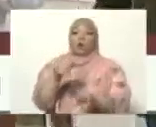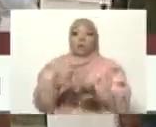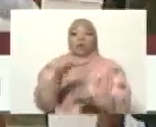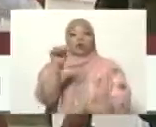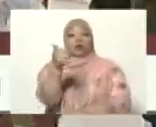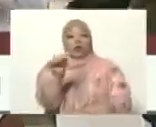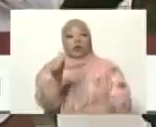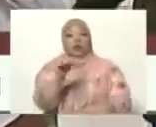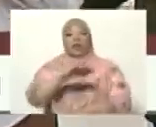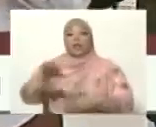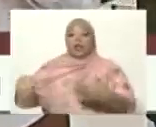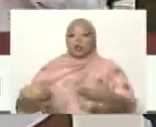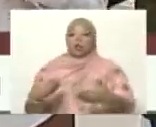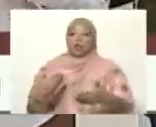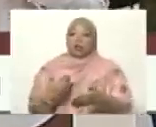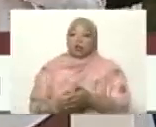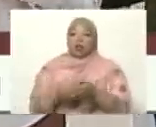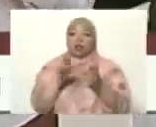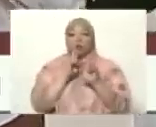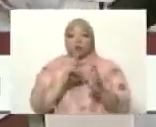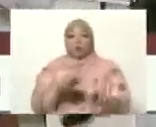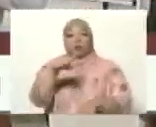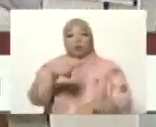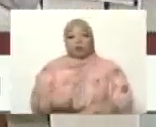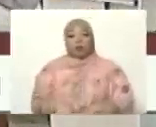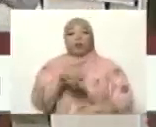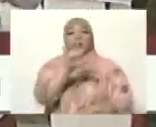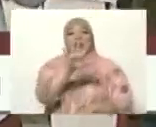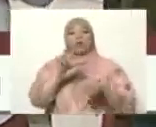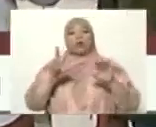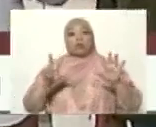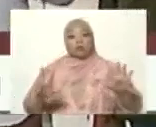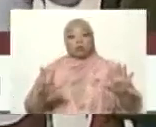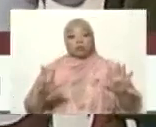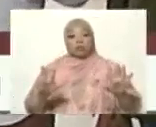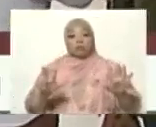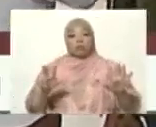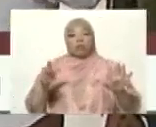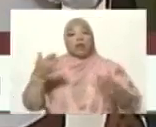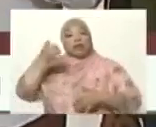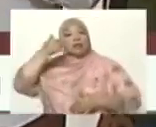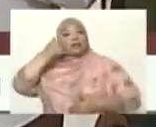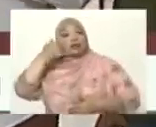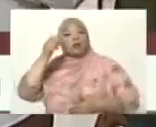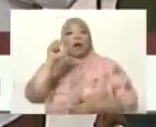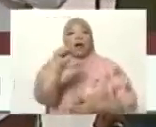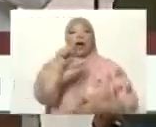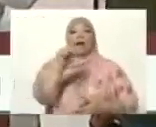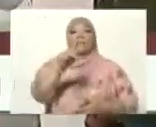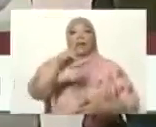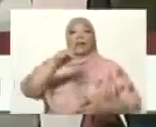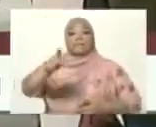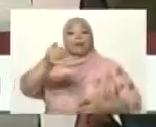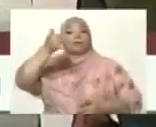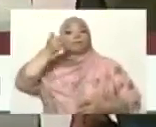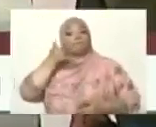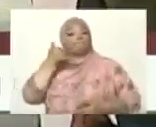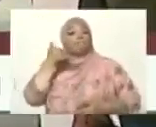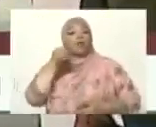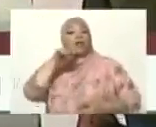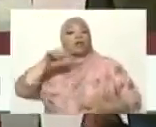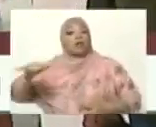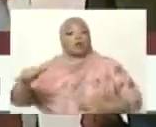nuestro territorio y a reportar a través de la línea 58 del BENAP, bueno, situaciones que estén afectando colectivamente